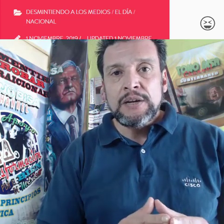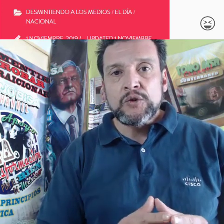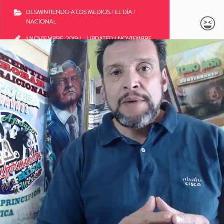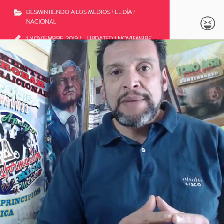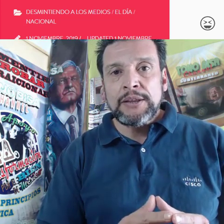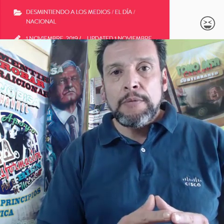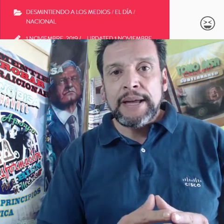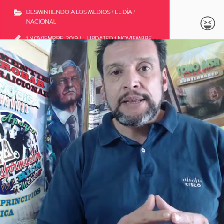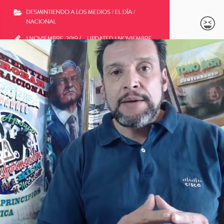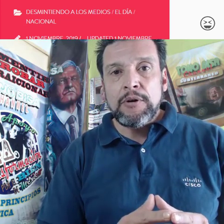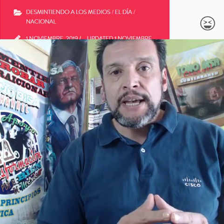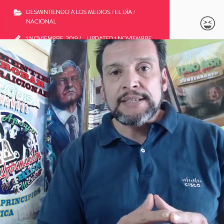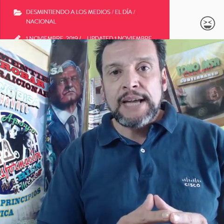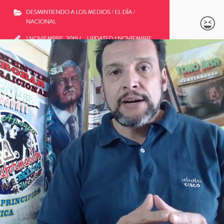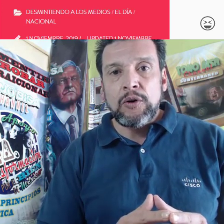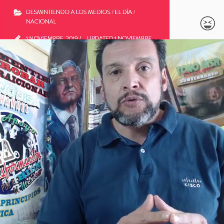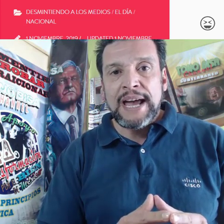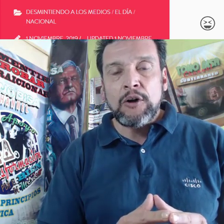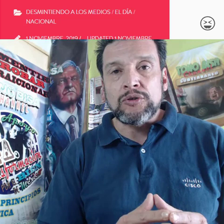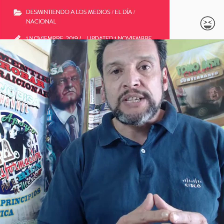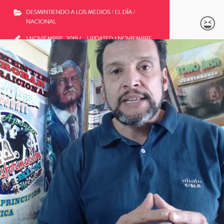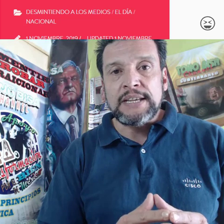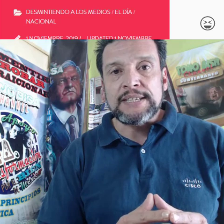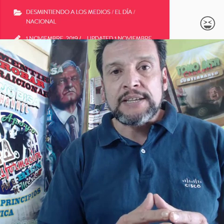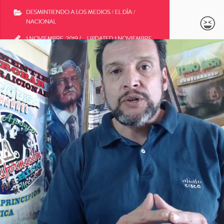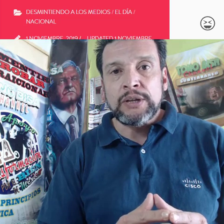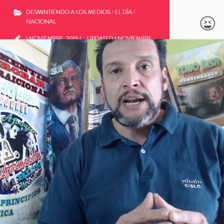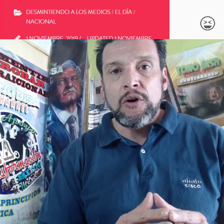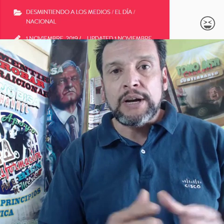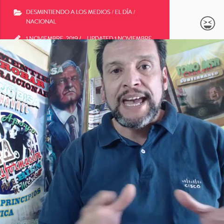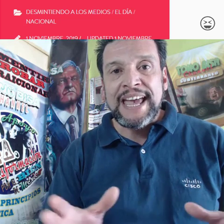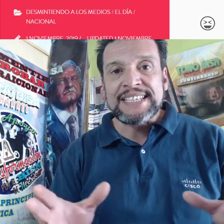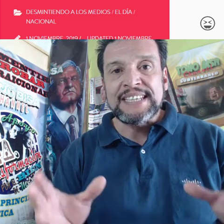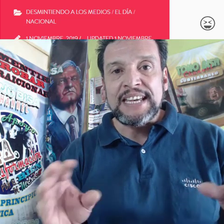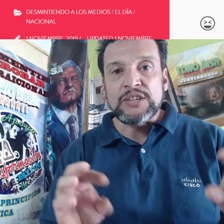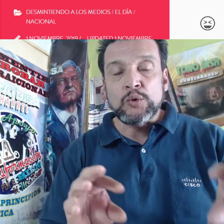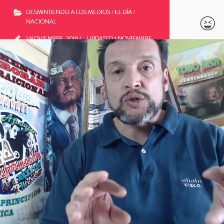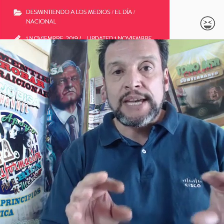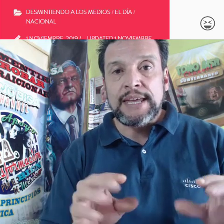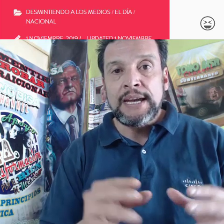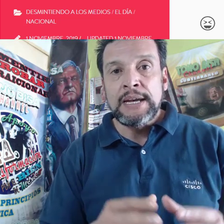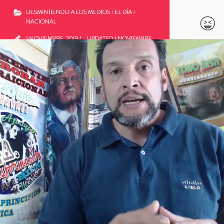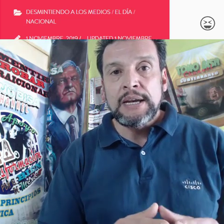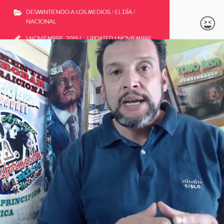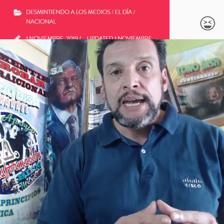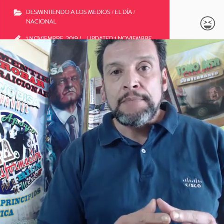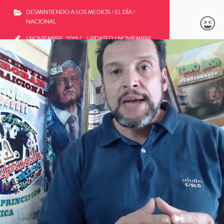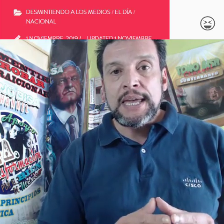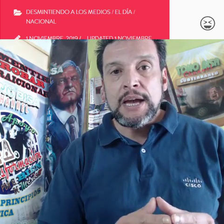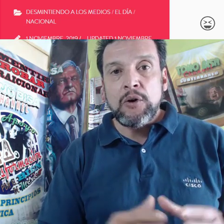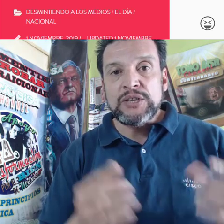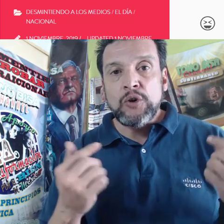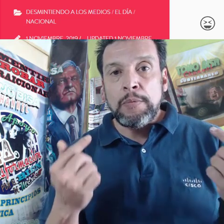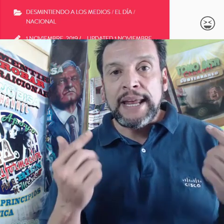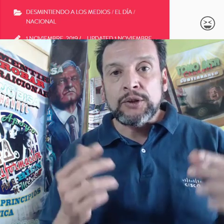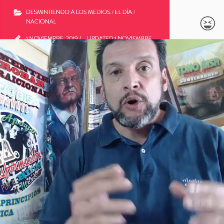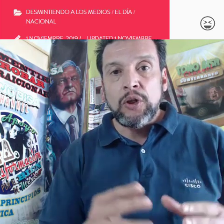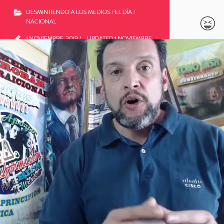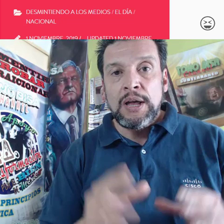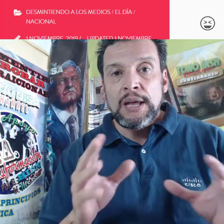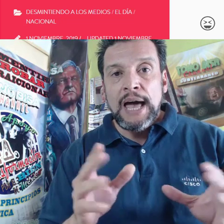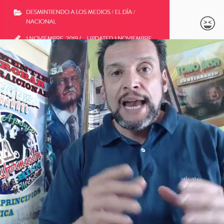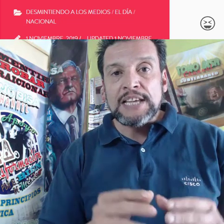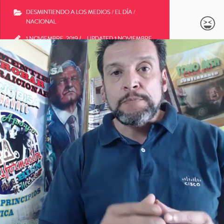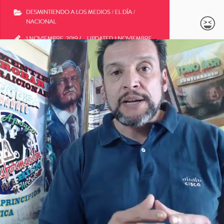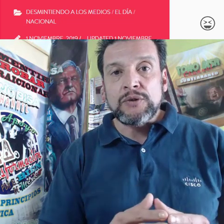ser sumamente objetivo y estar con una concientización de lo que es y sucede en México y sobre